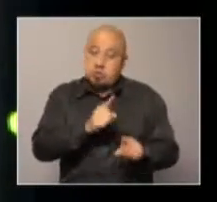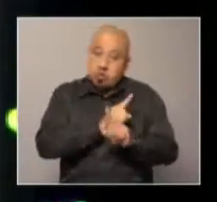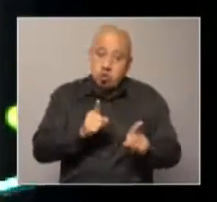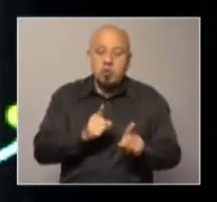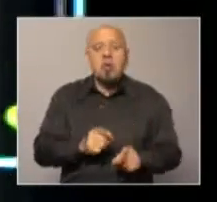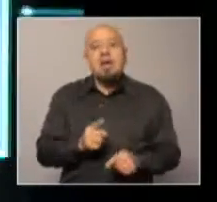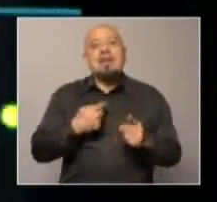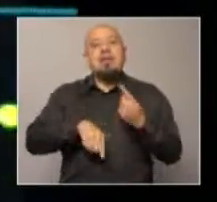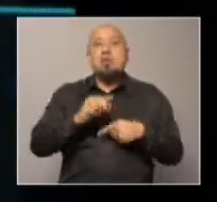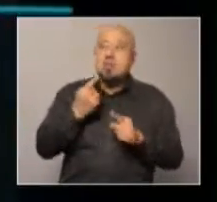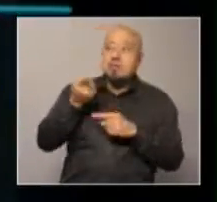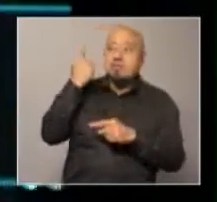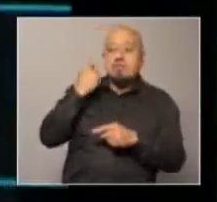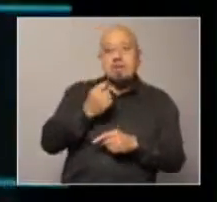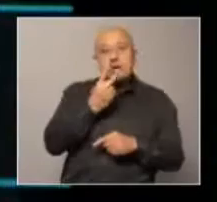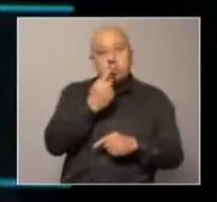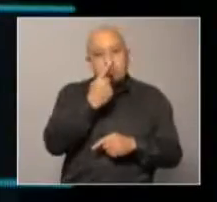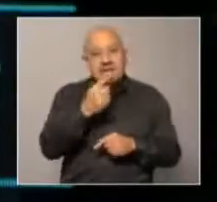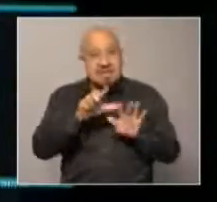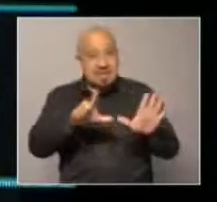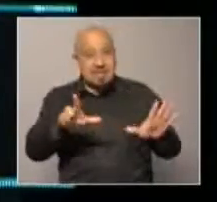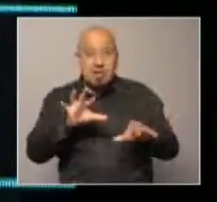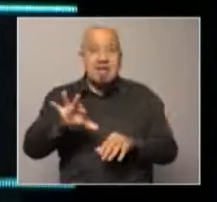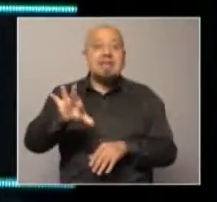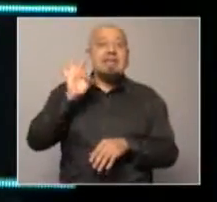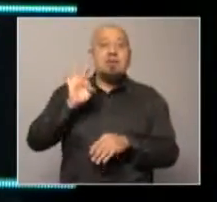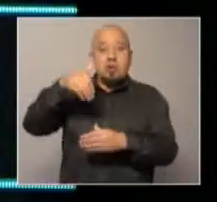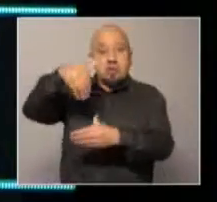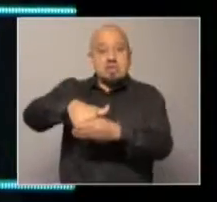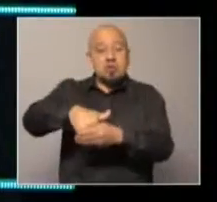tenemos es la presidencial de 2017, cuando fue elegido Sebastián Piñera, donde votó un